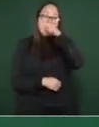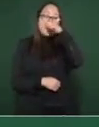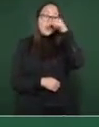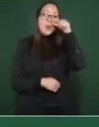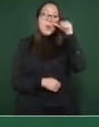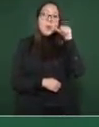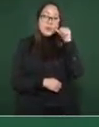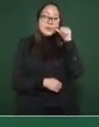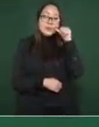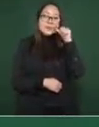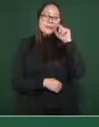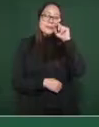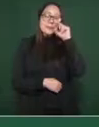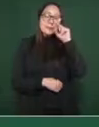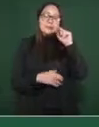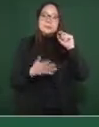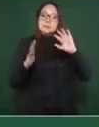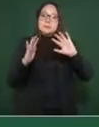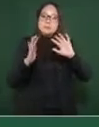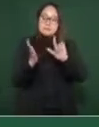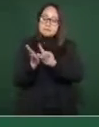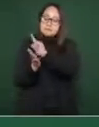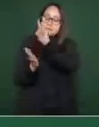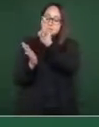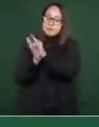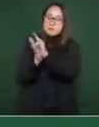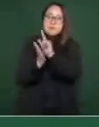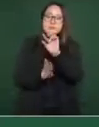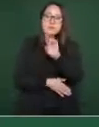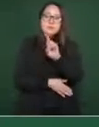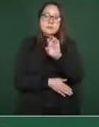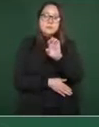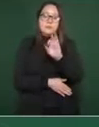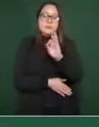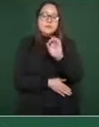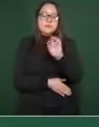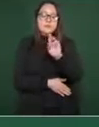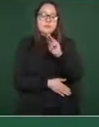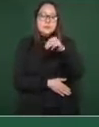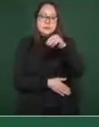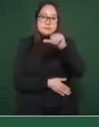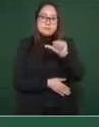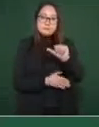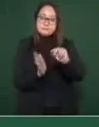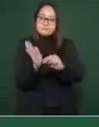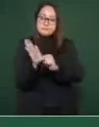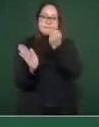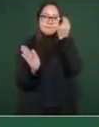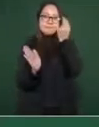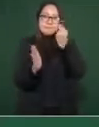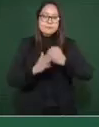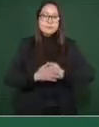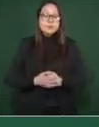leyes de reforma. Es un edificio que